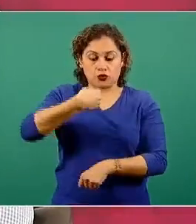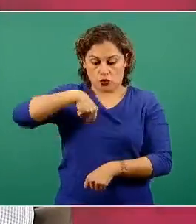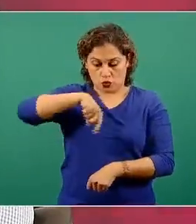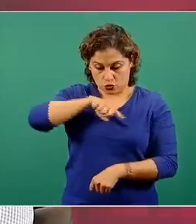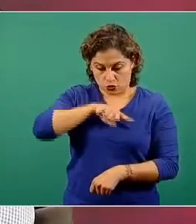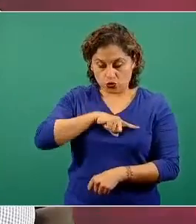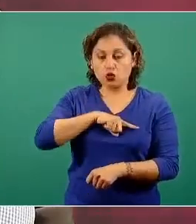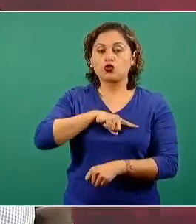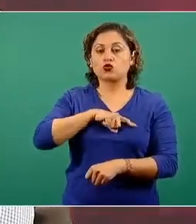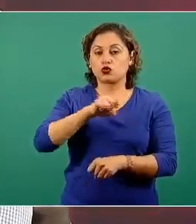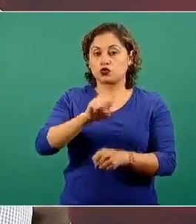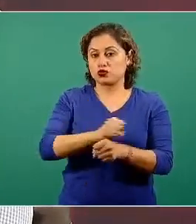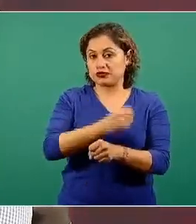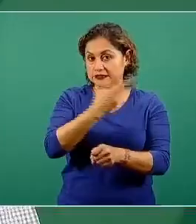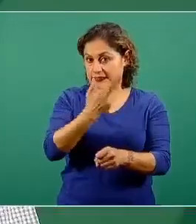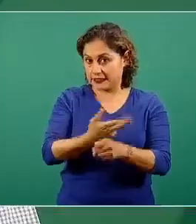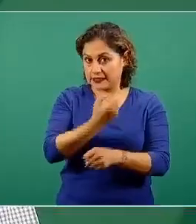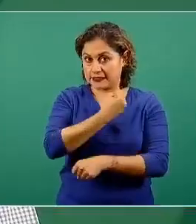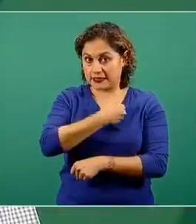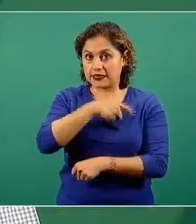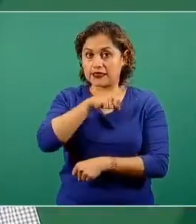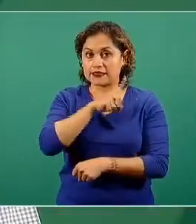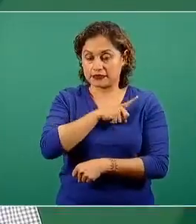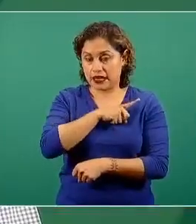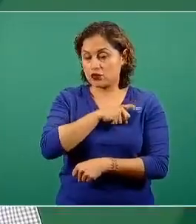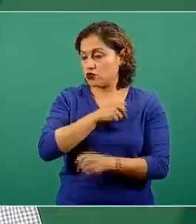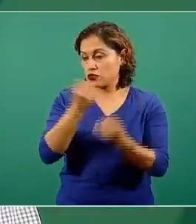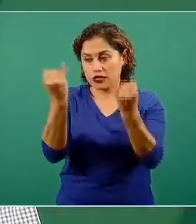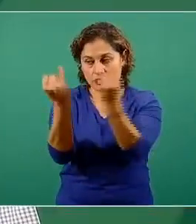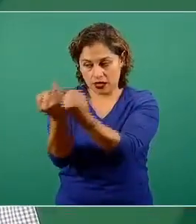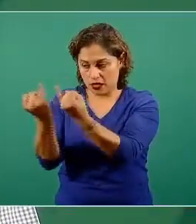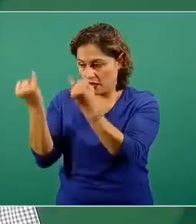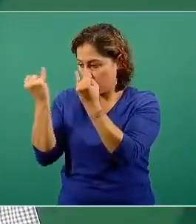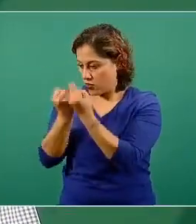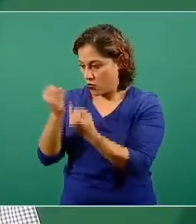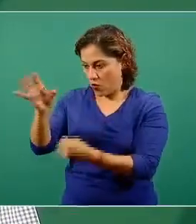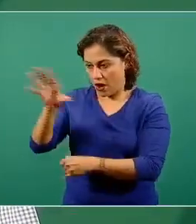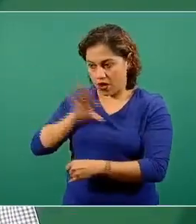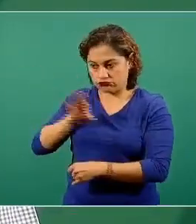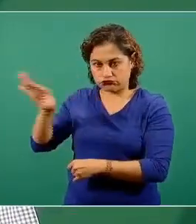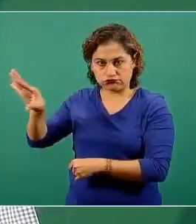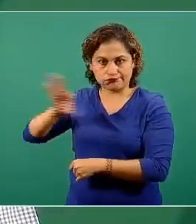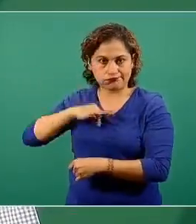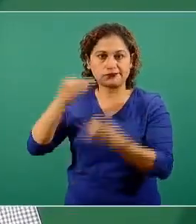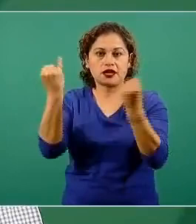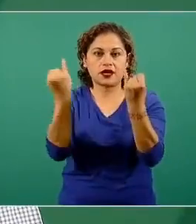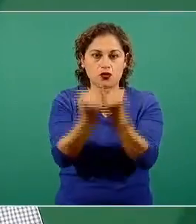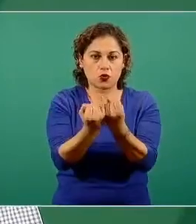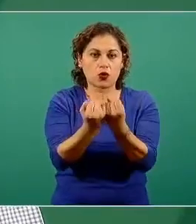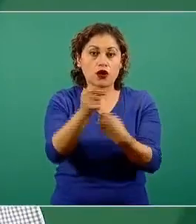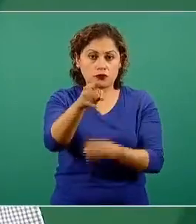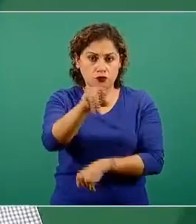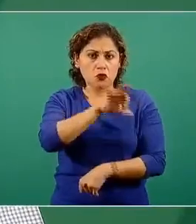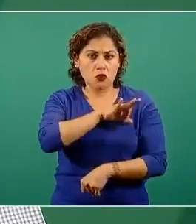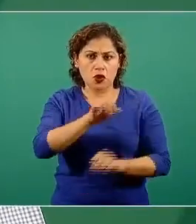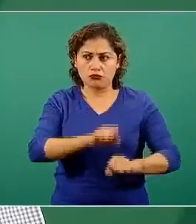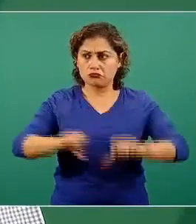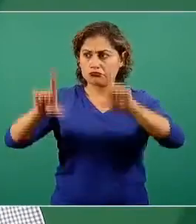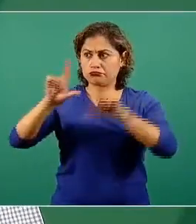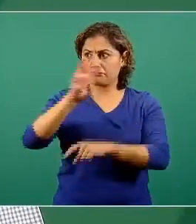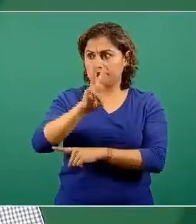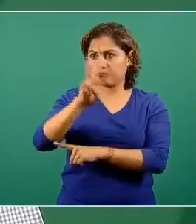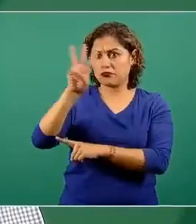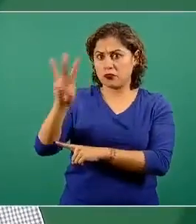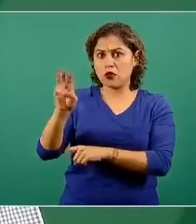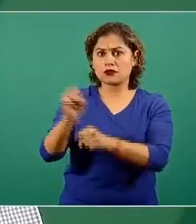inclusive pueden ustedes encontrar en las páginas de coronavirus. Van a encontrar específicamente un documento que para fines del